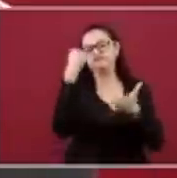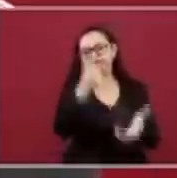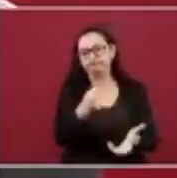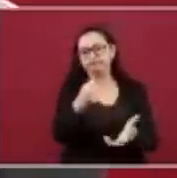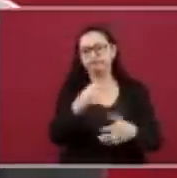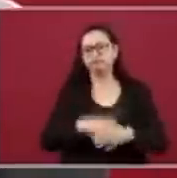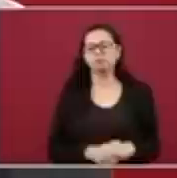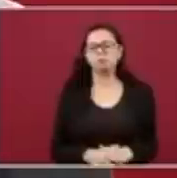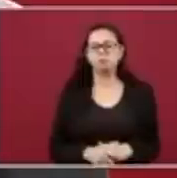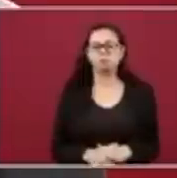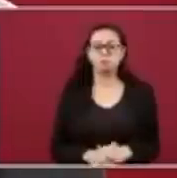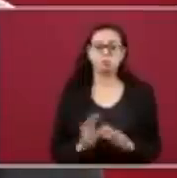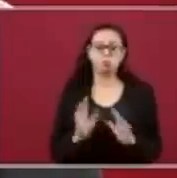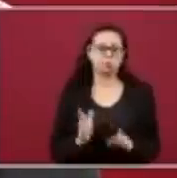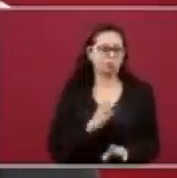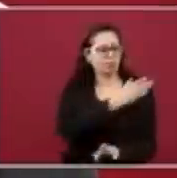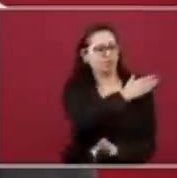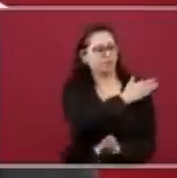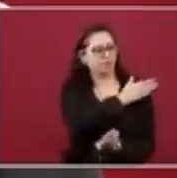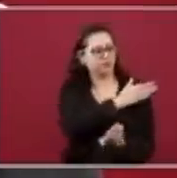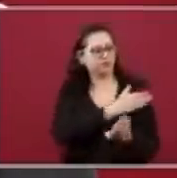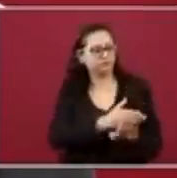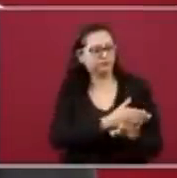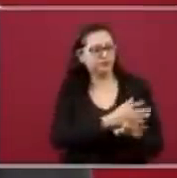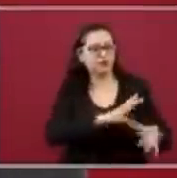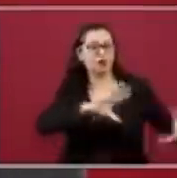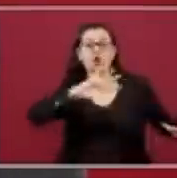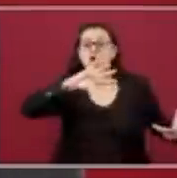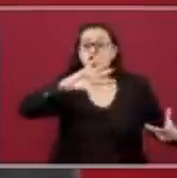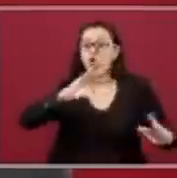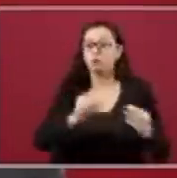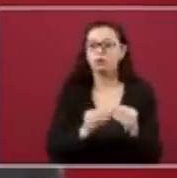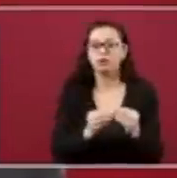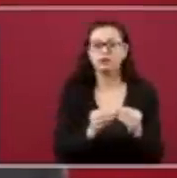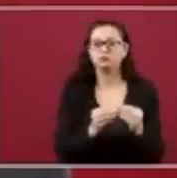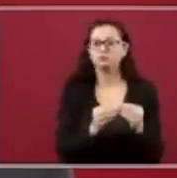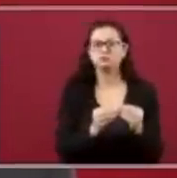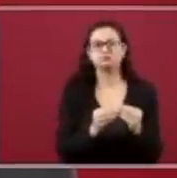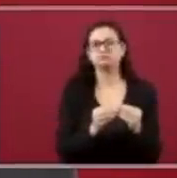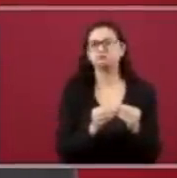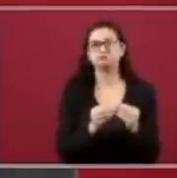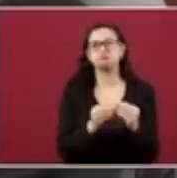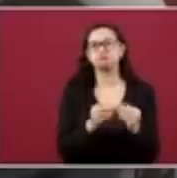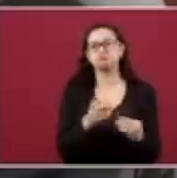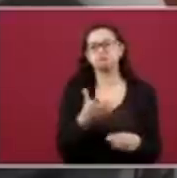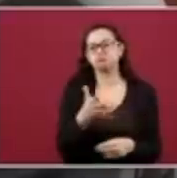más lo ya invertido. En total costaría